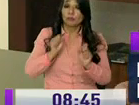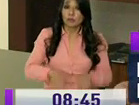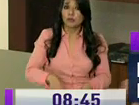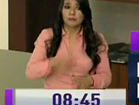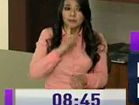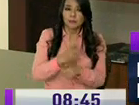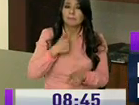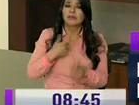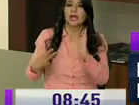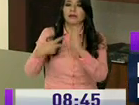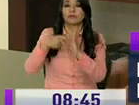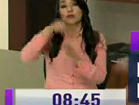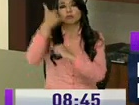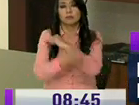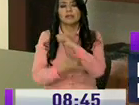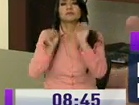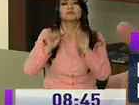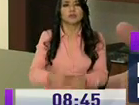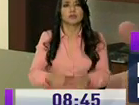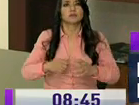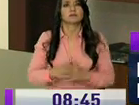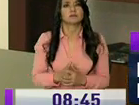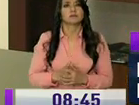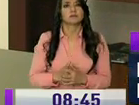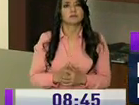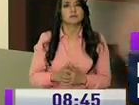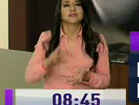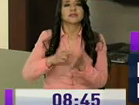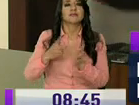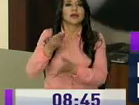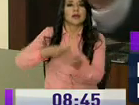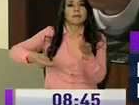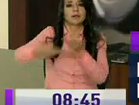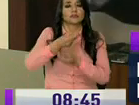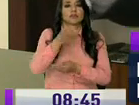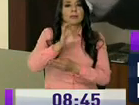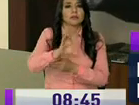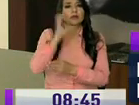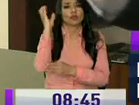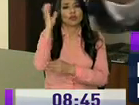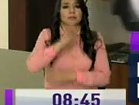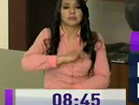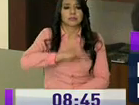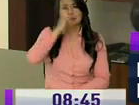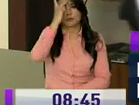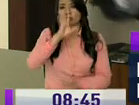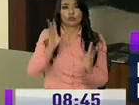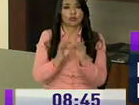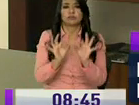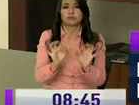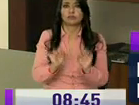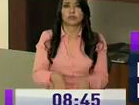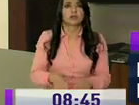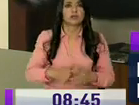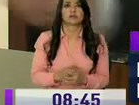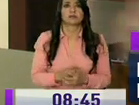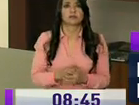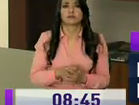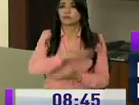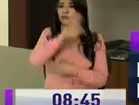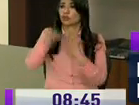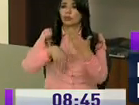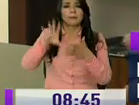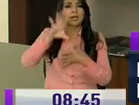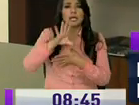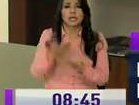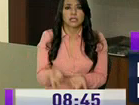sinceren sus activos en el exterior. Esto se llama ley de repatriación de capitales, que lo ha hecho Colombia, Chile, Perú, toda América Latina lo ha hecho,